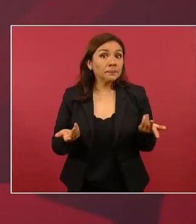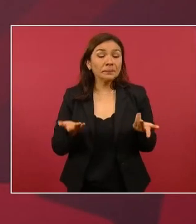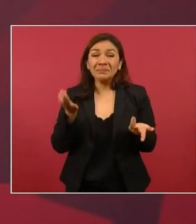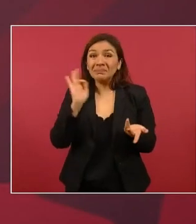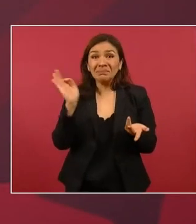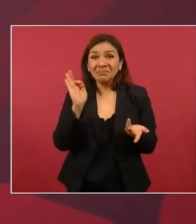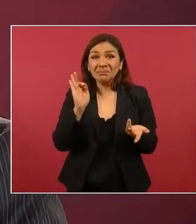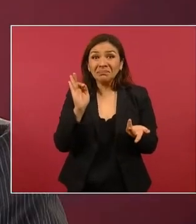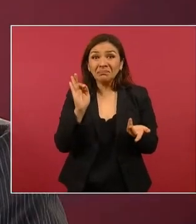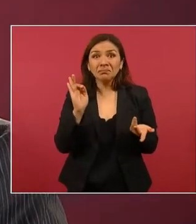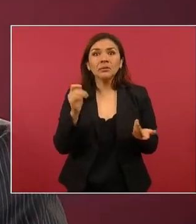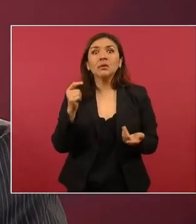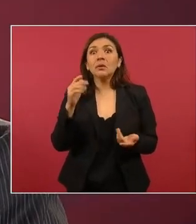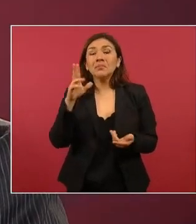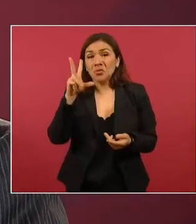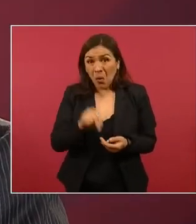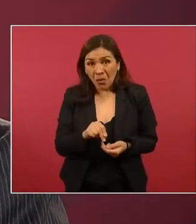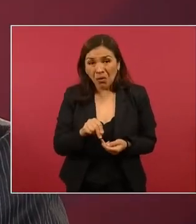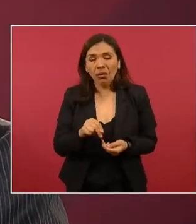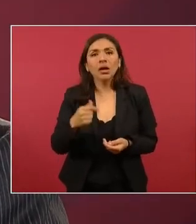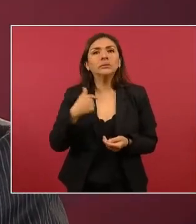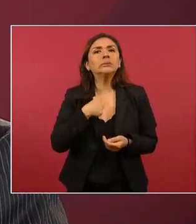no resistiéramos.